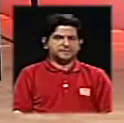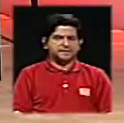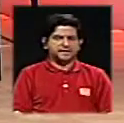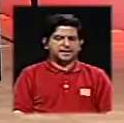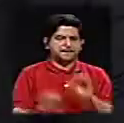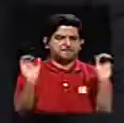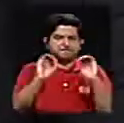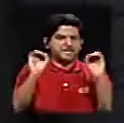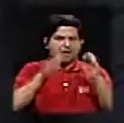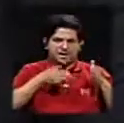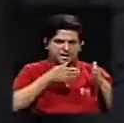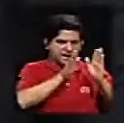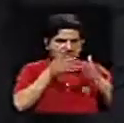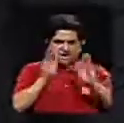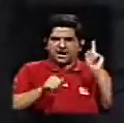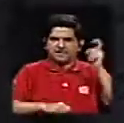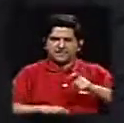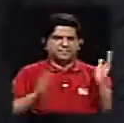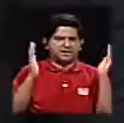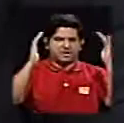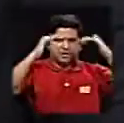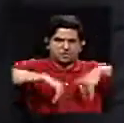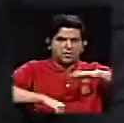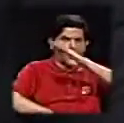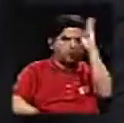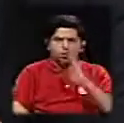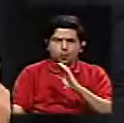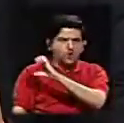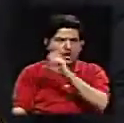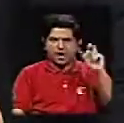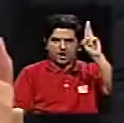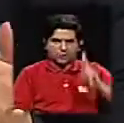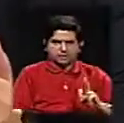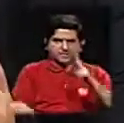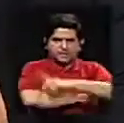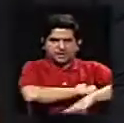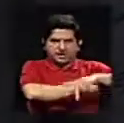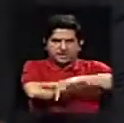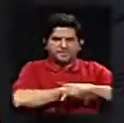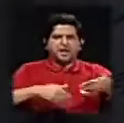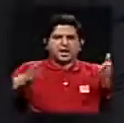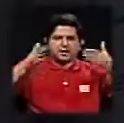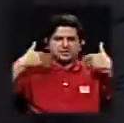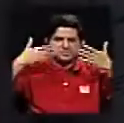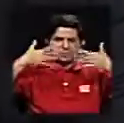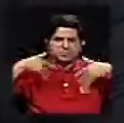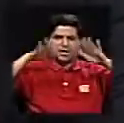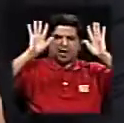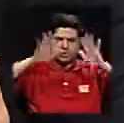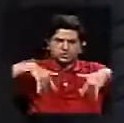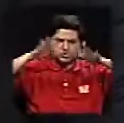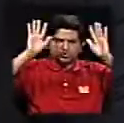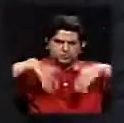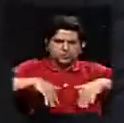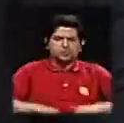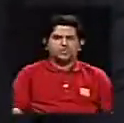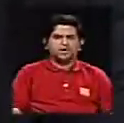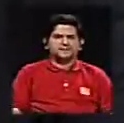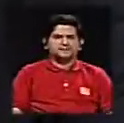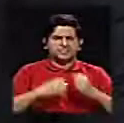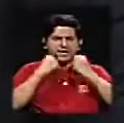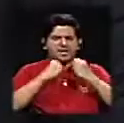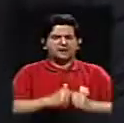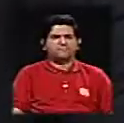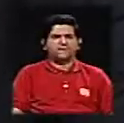ninguna carretera debería colapsar nunca en Costa Rica, que en un país tropical las lluvias y los flujos de agua